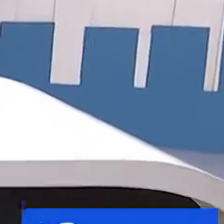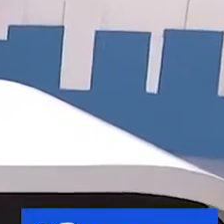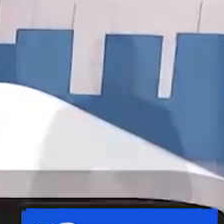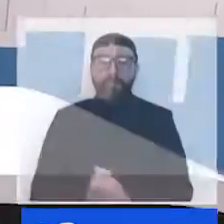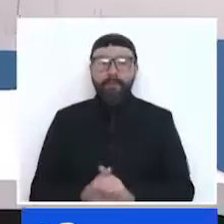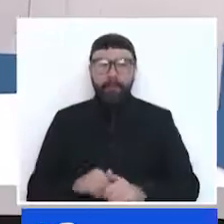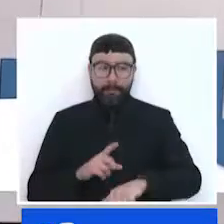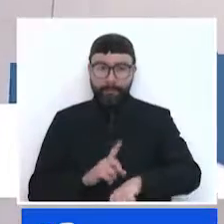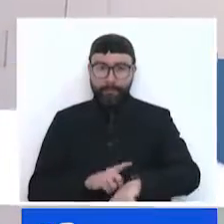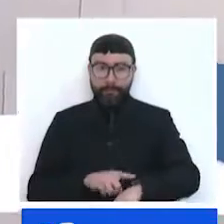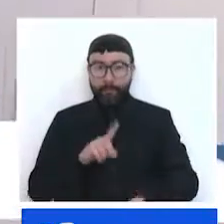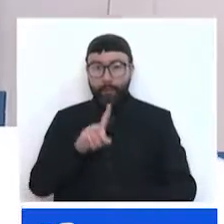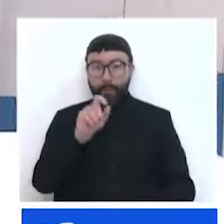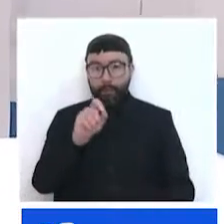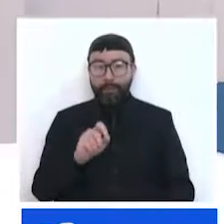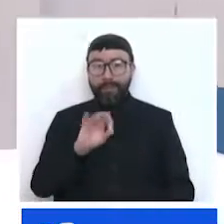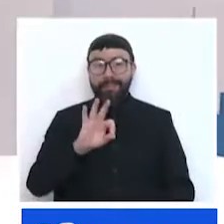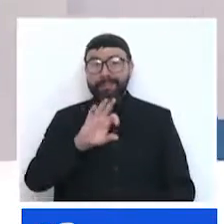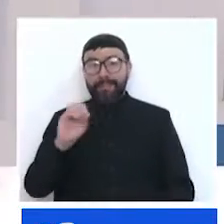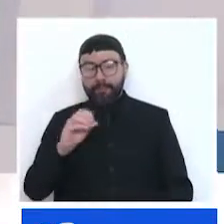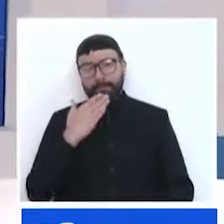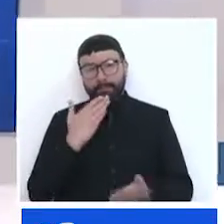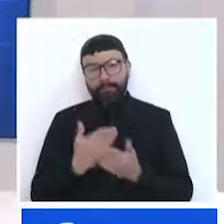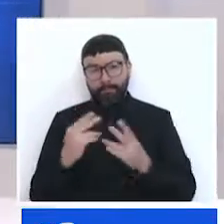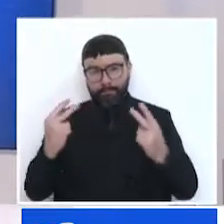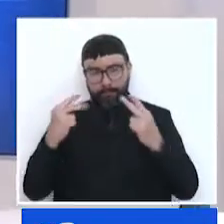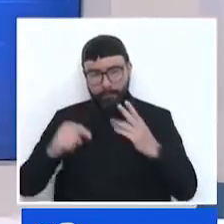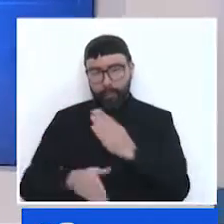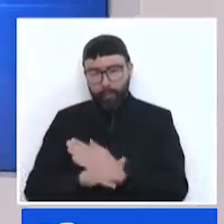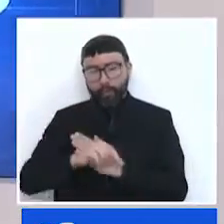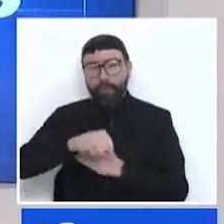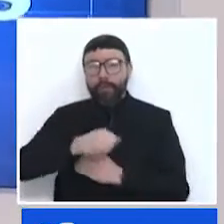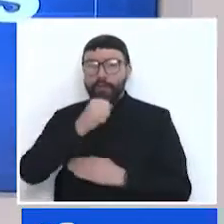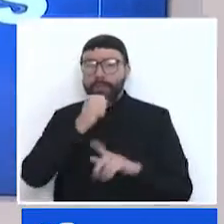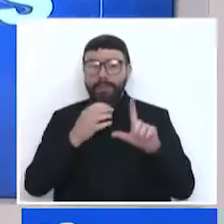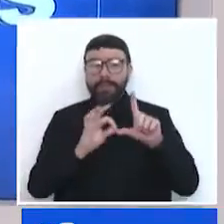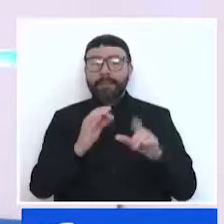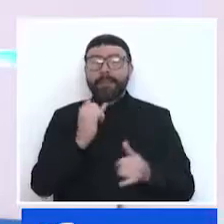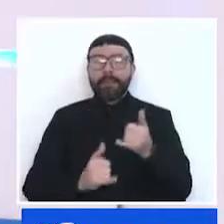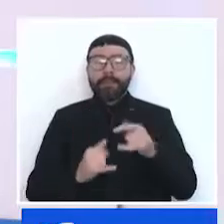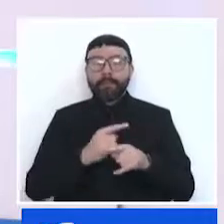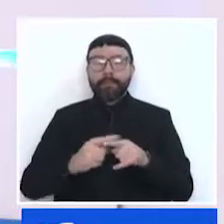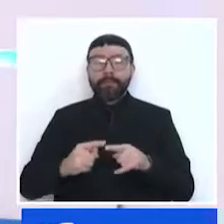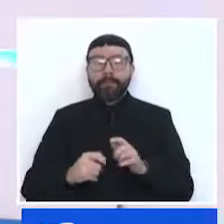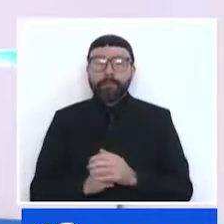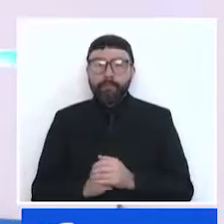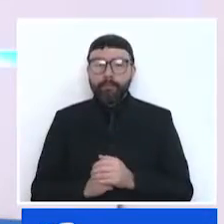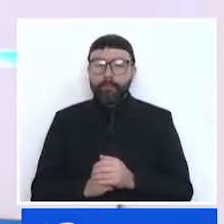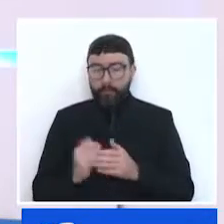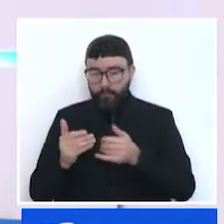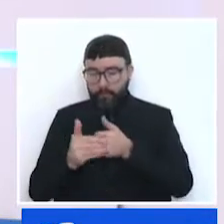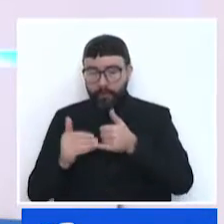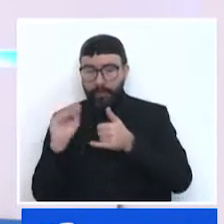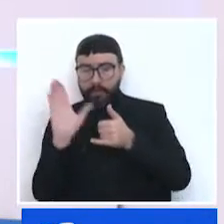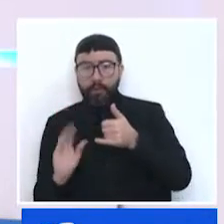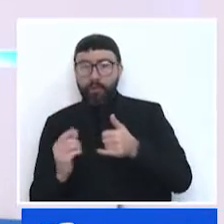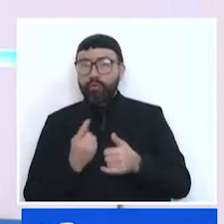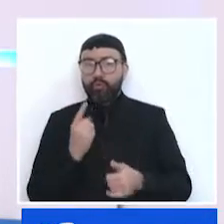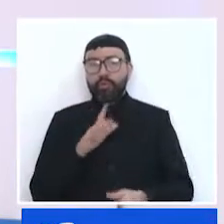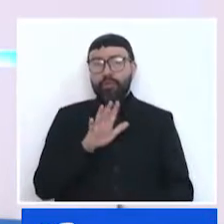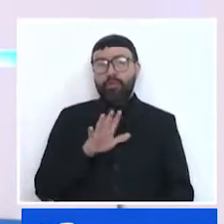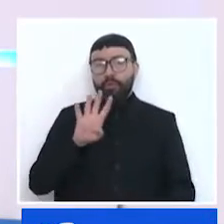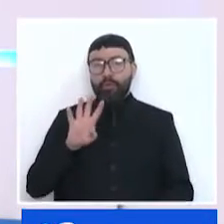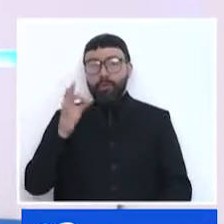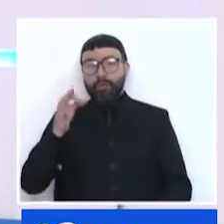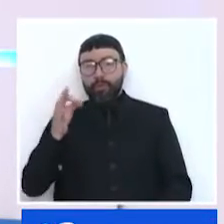Una de la tarde, 30 minutos. Gracias por continuar con nosotros en Telecafé Noticias fin de semana. En el Quindío, solo el 54% de los contribuyentes